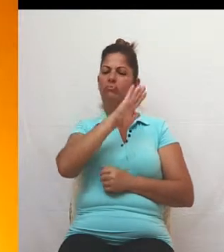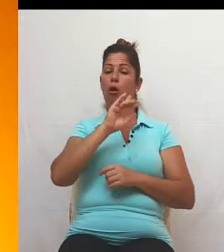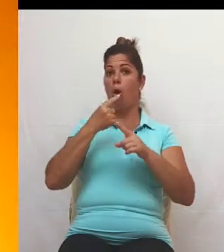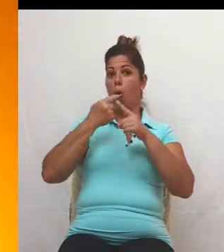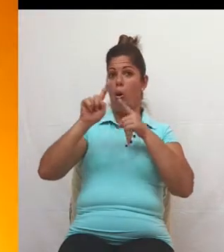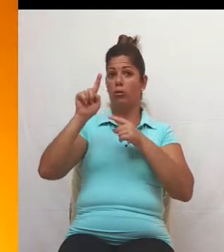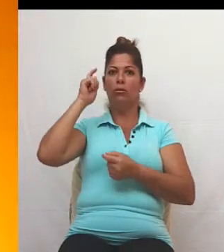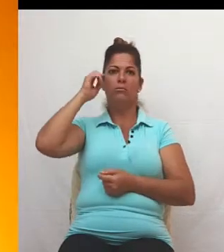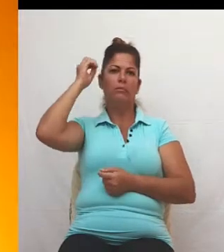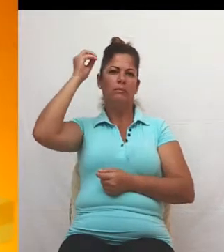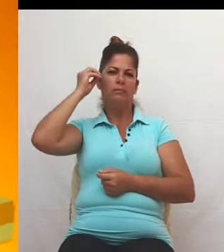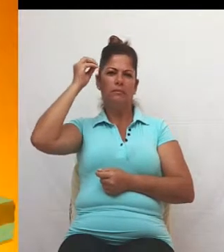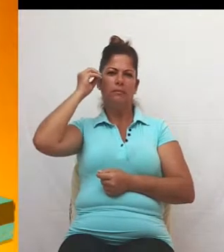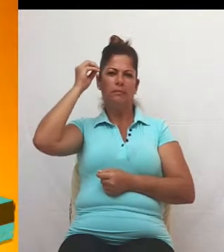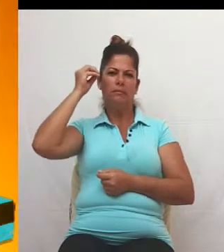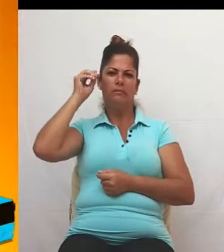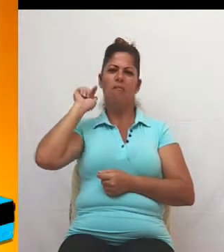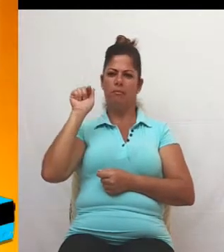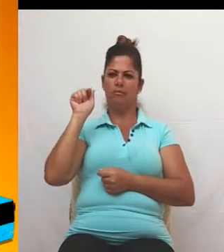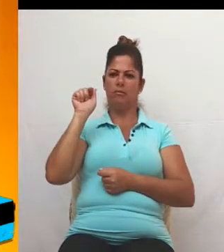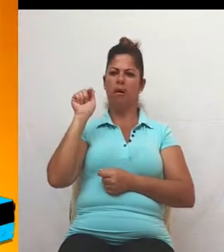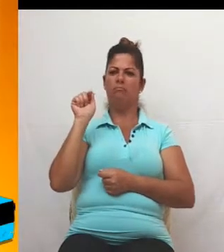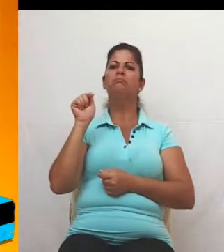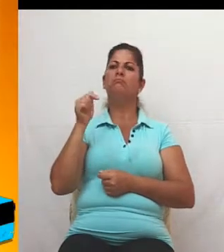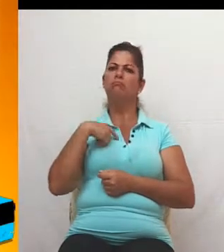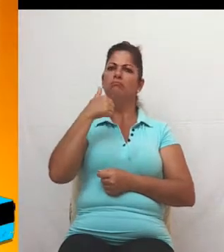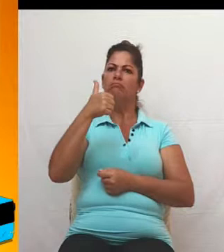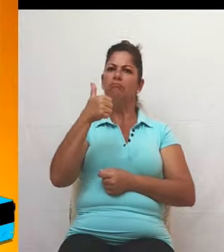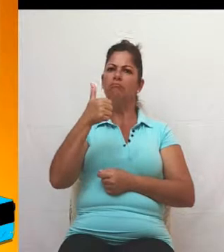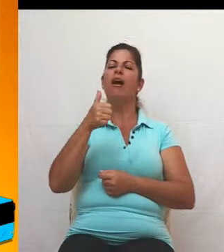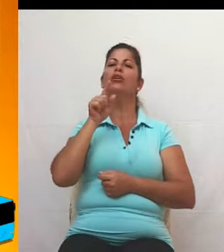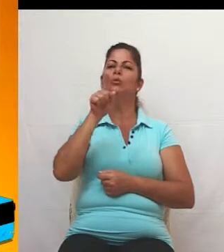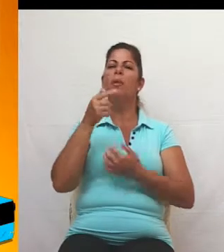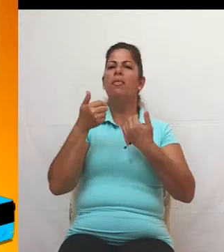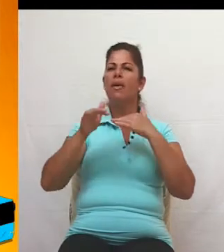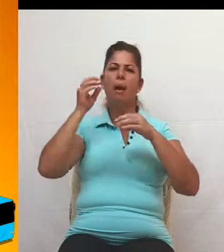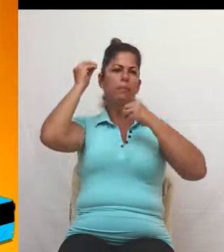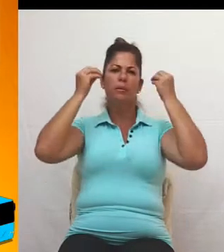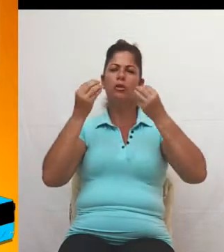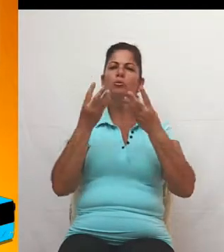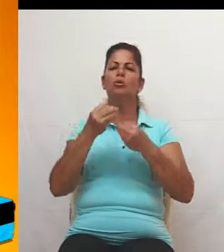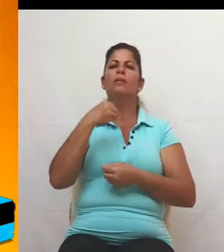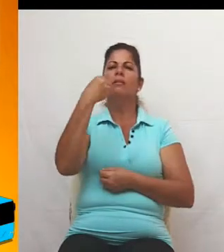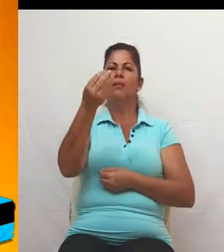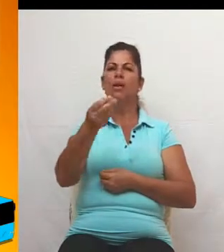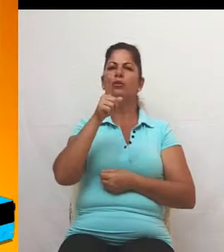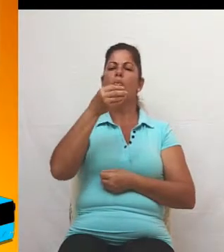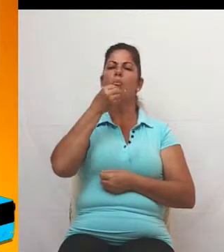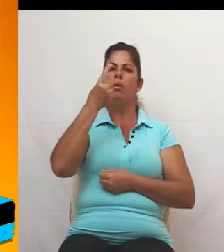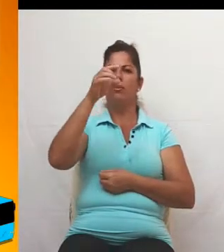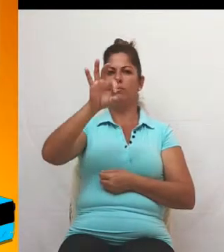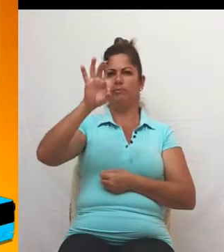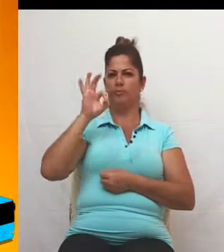en este no me subo déjalo pasar y sigue atendiendo a lo que estás